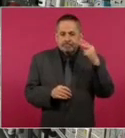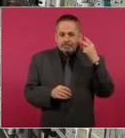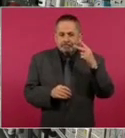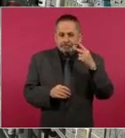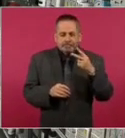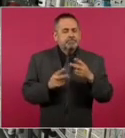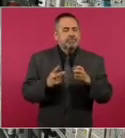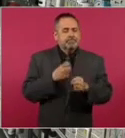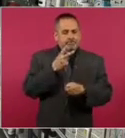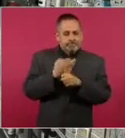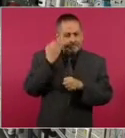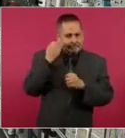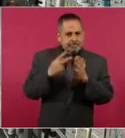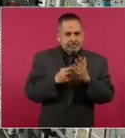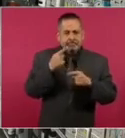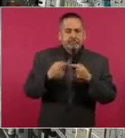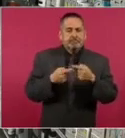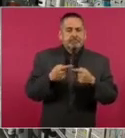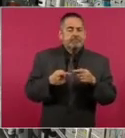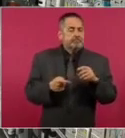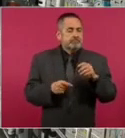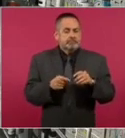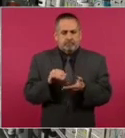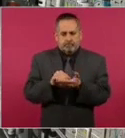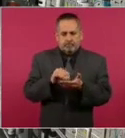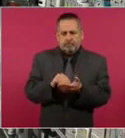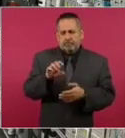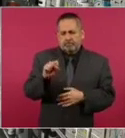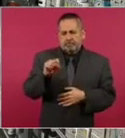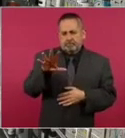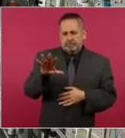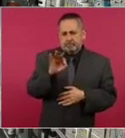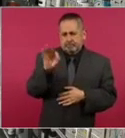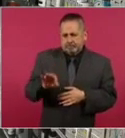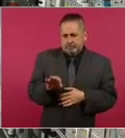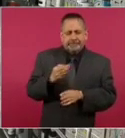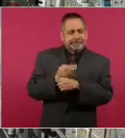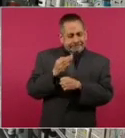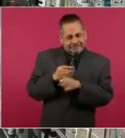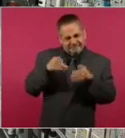segunda etapa, donde se mantiene en un 65%. Ahí es el estado en donde